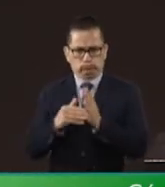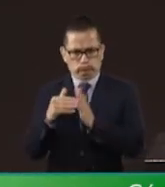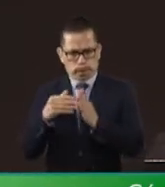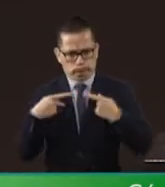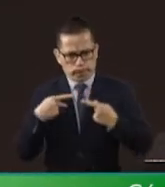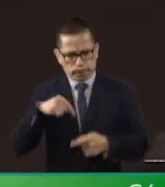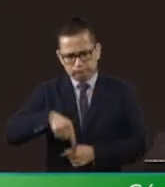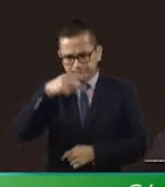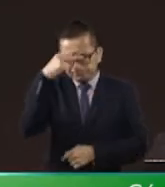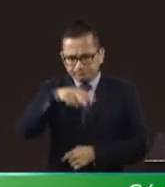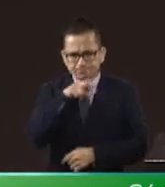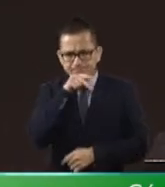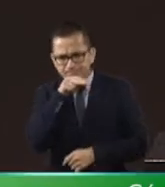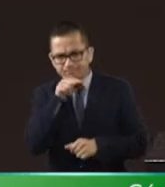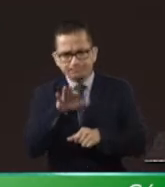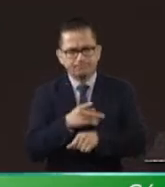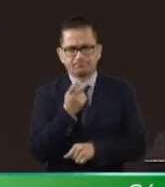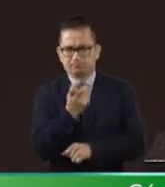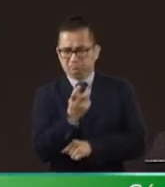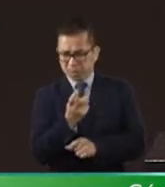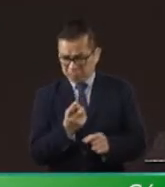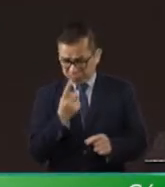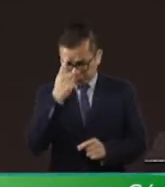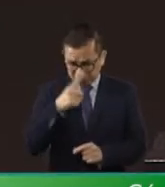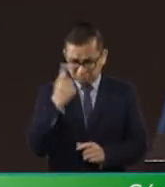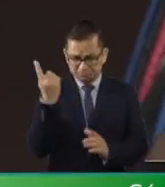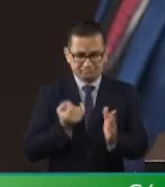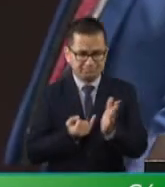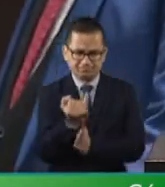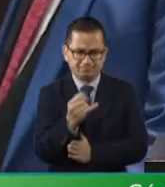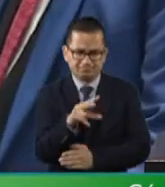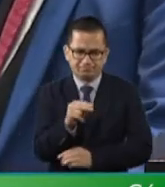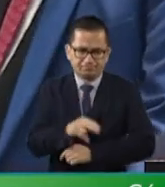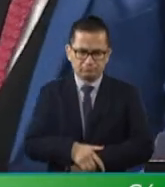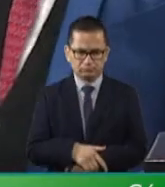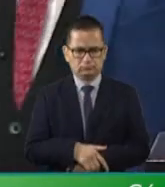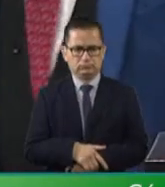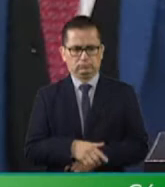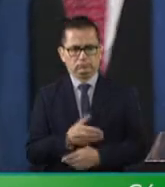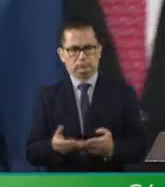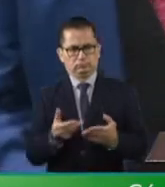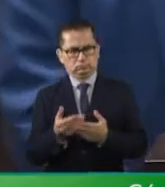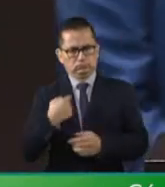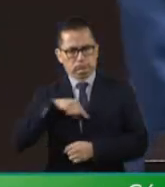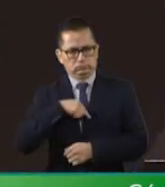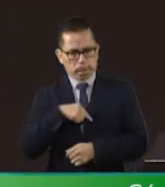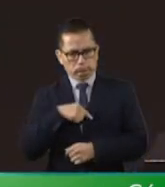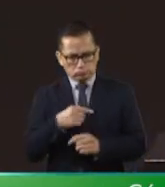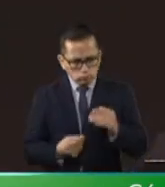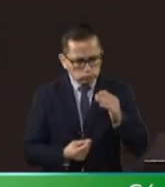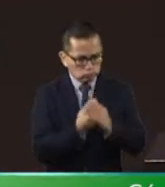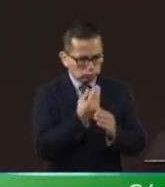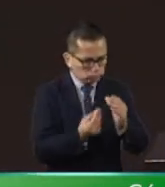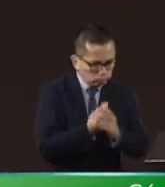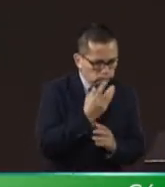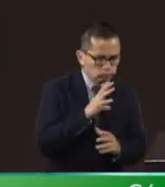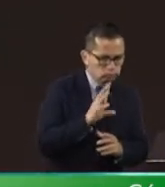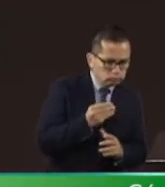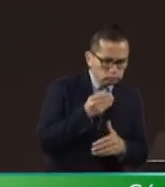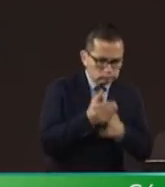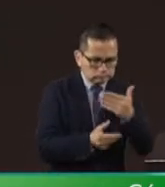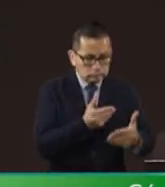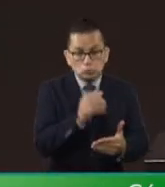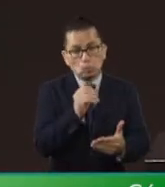es fácil. Hoy le apostamos al desarrollo, a la nueva tecnología o a la extinción. Y en Movimiento